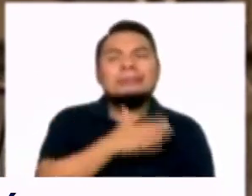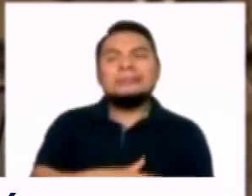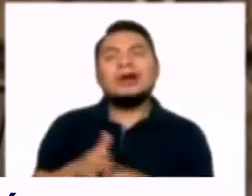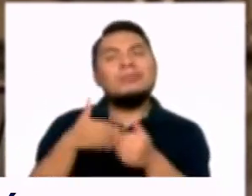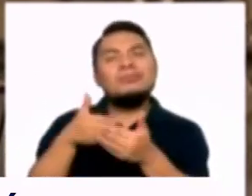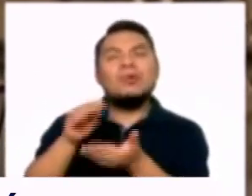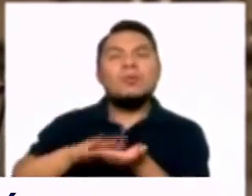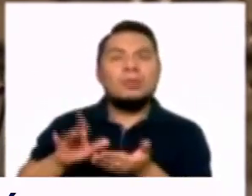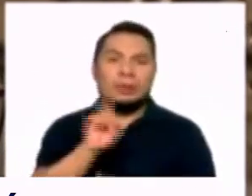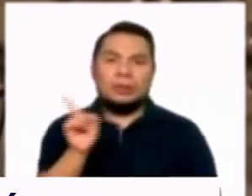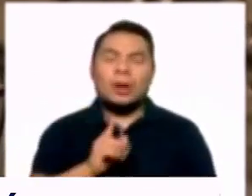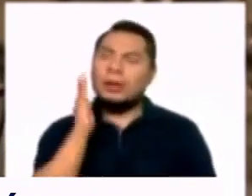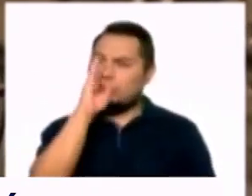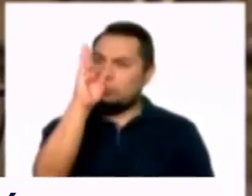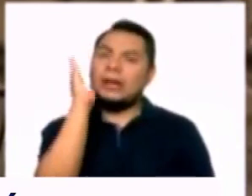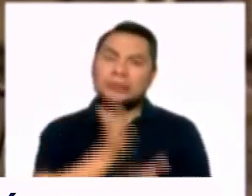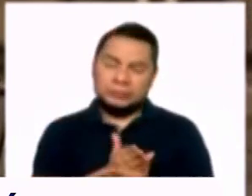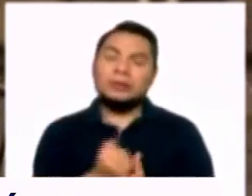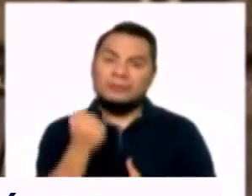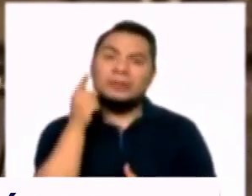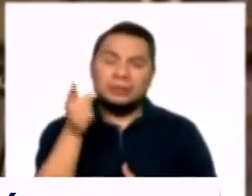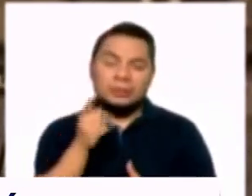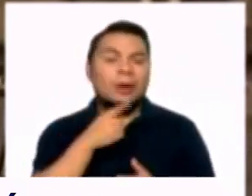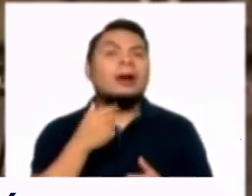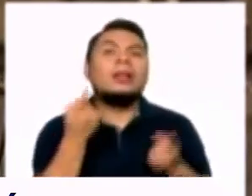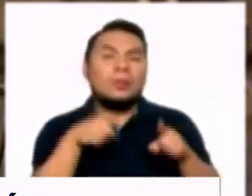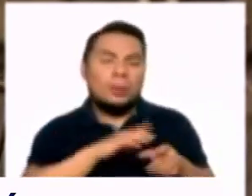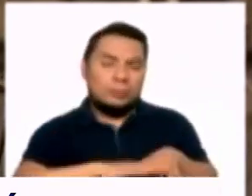poder imponer las sanciones que correspondan de acuerdo al nivel de esta magnitud. Muchísimas gracias.